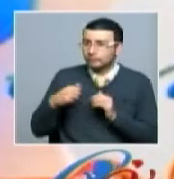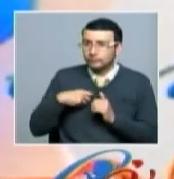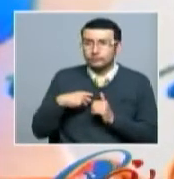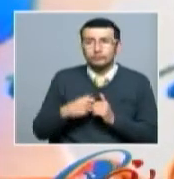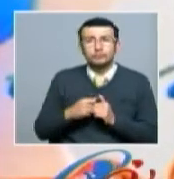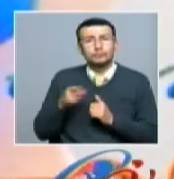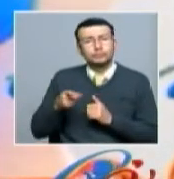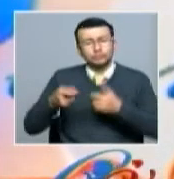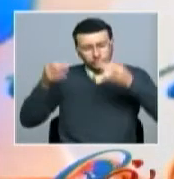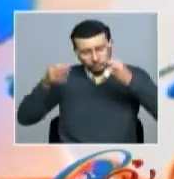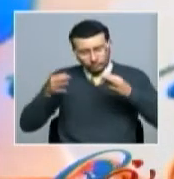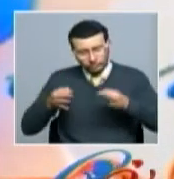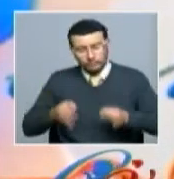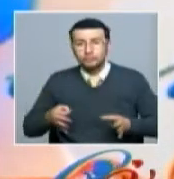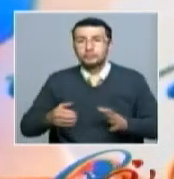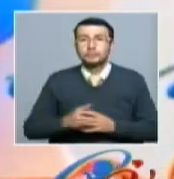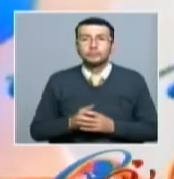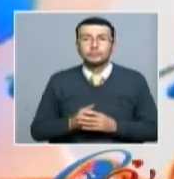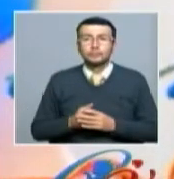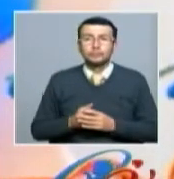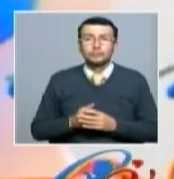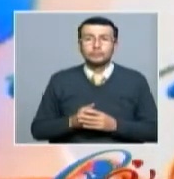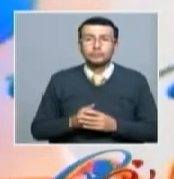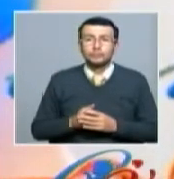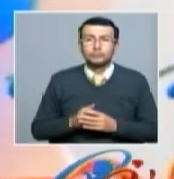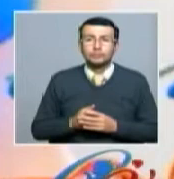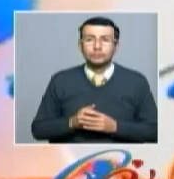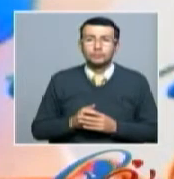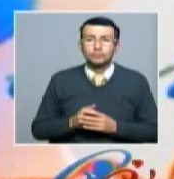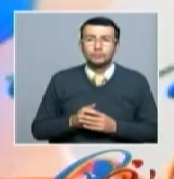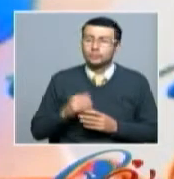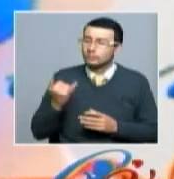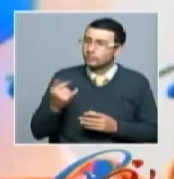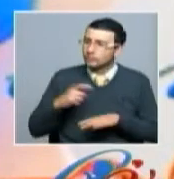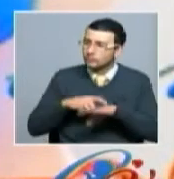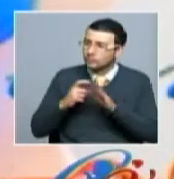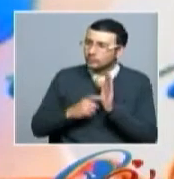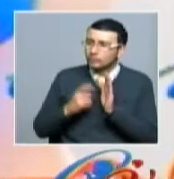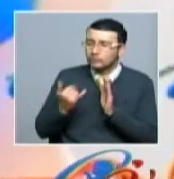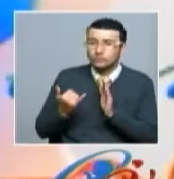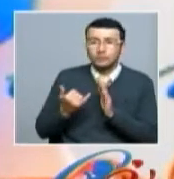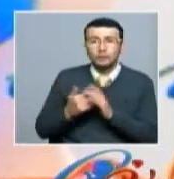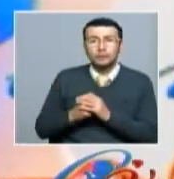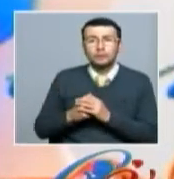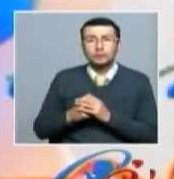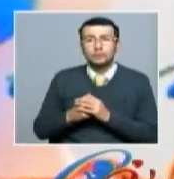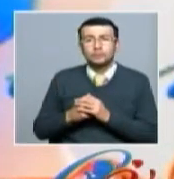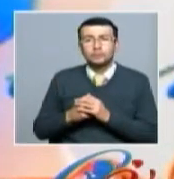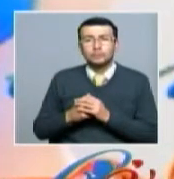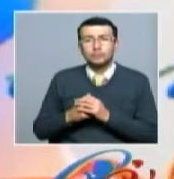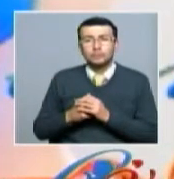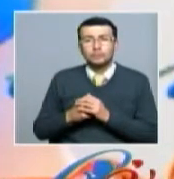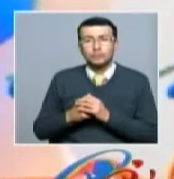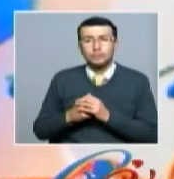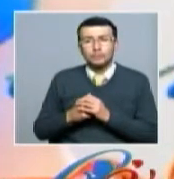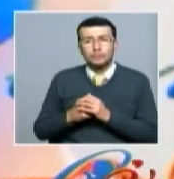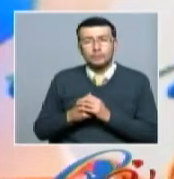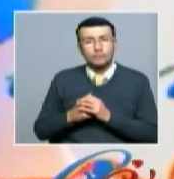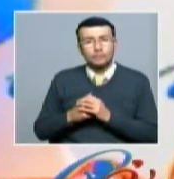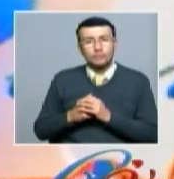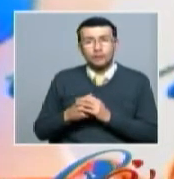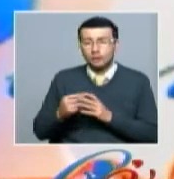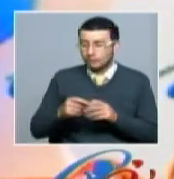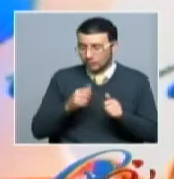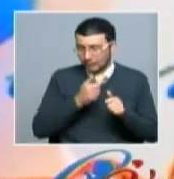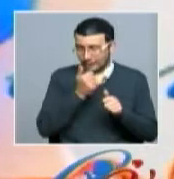ahí que sea el nombre de simpático, ¿no? Tener simpático, y eso da las prolongaciones simpáticas que van al miembro superior a través de